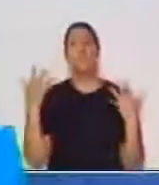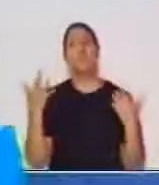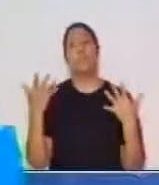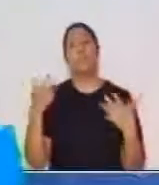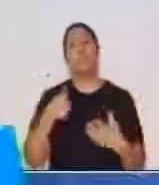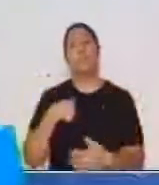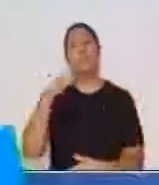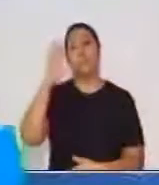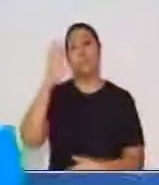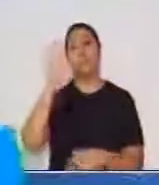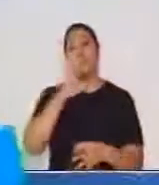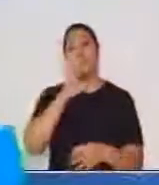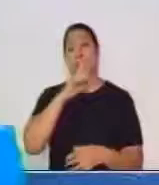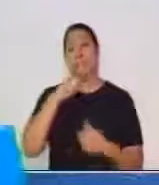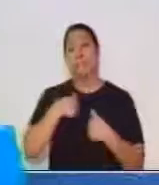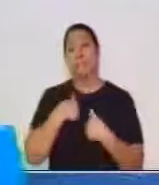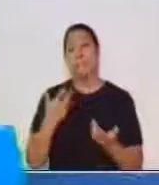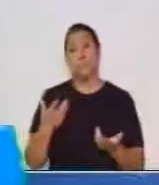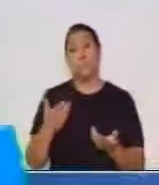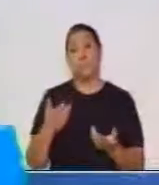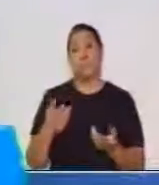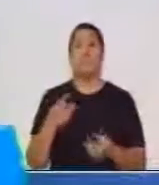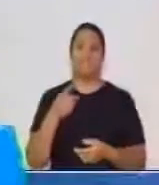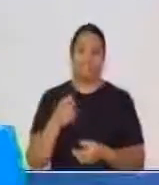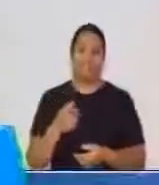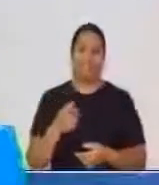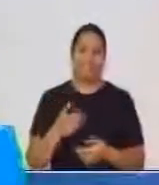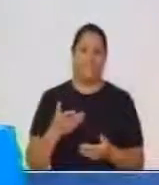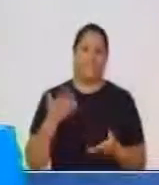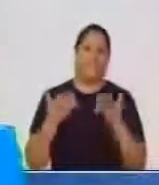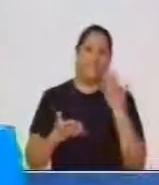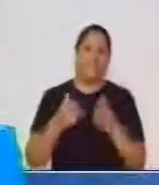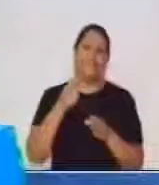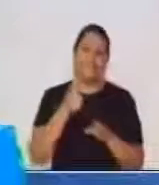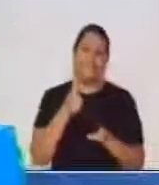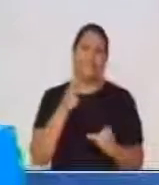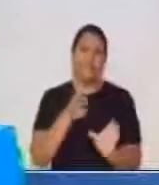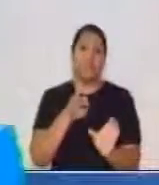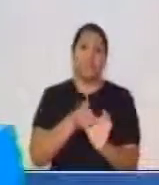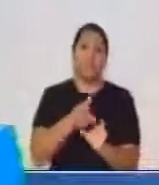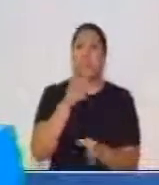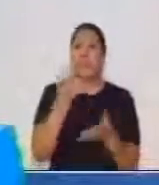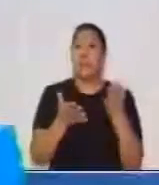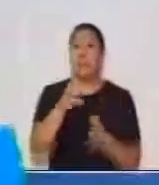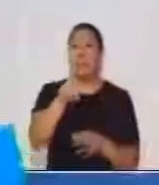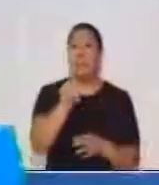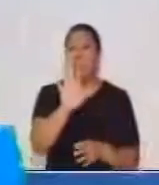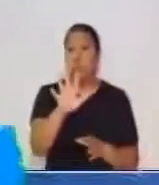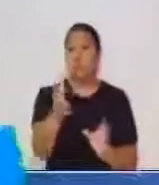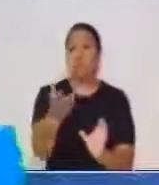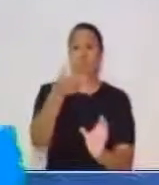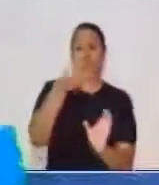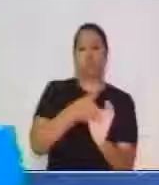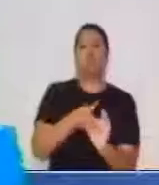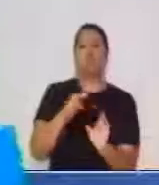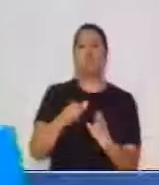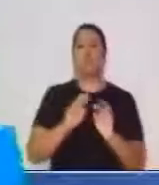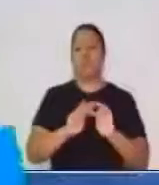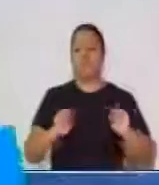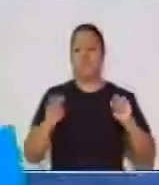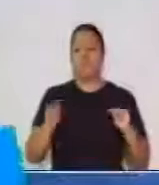turno, y esto es, incluso si a ti te toca participar en una mesa redonda, mantener ese comportamiento